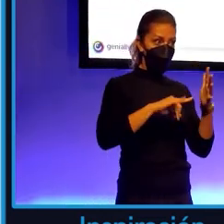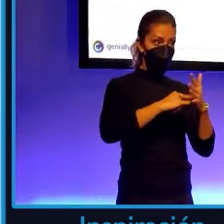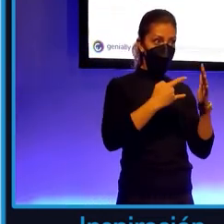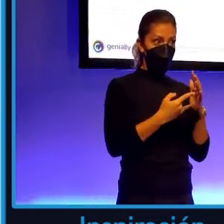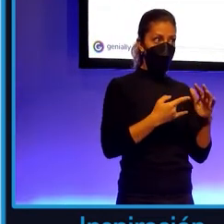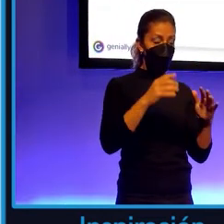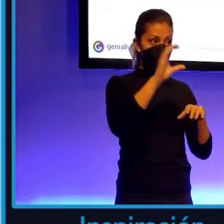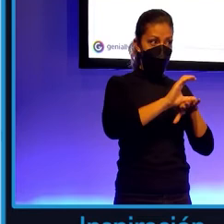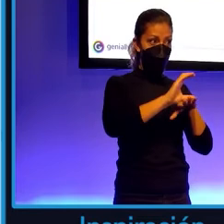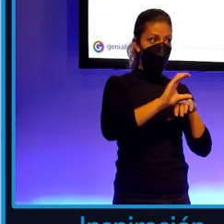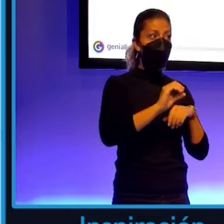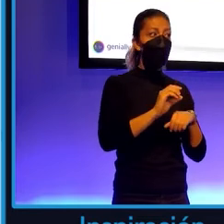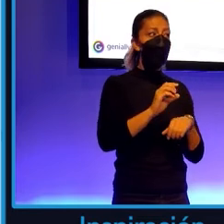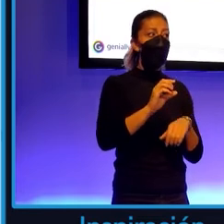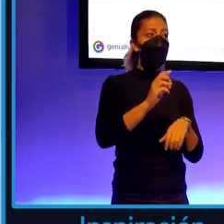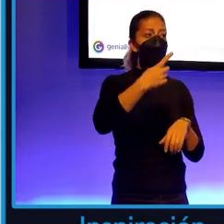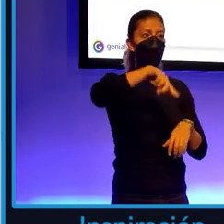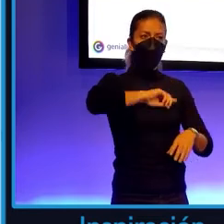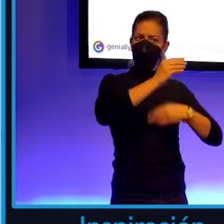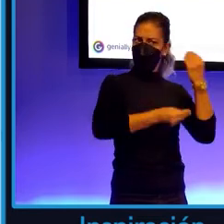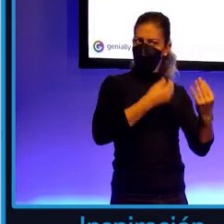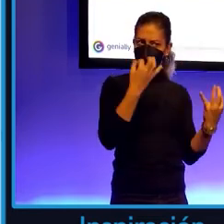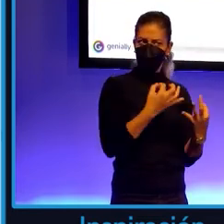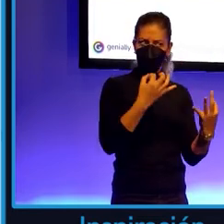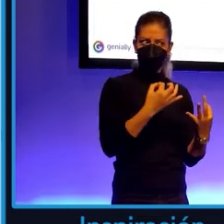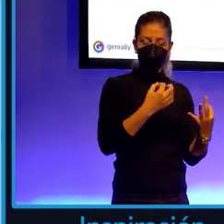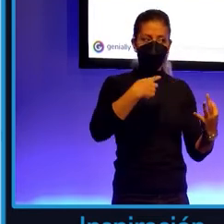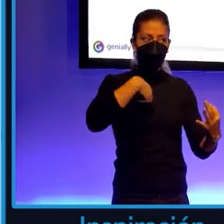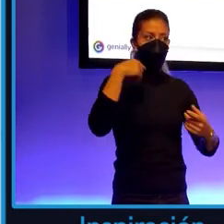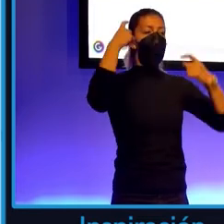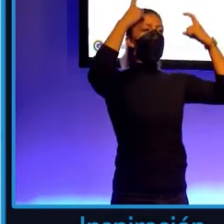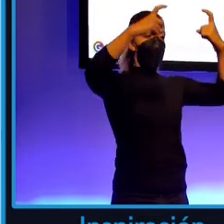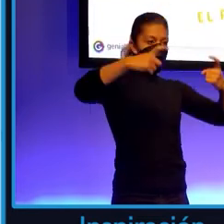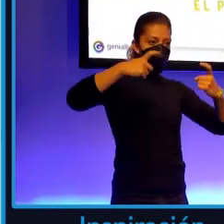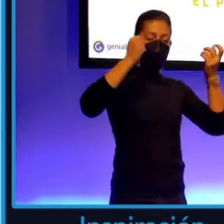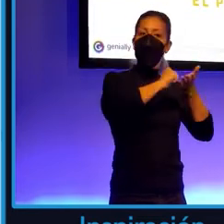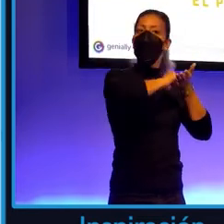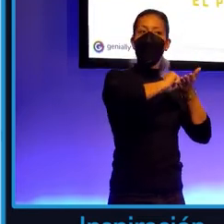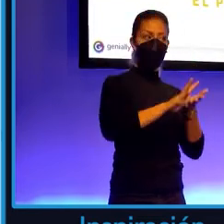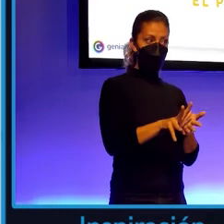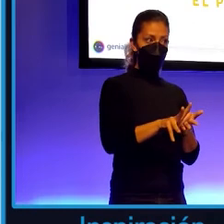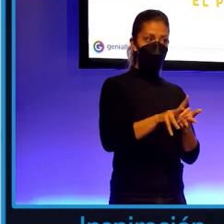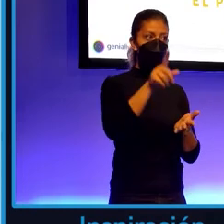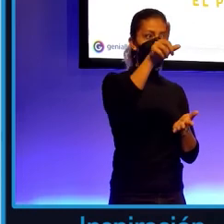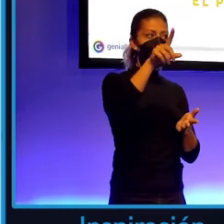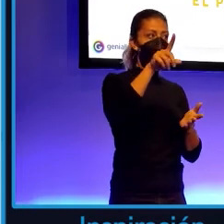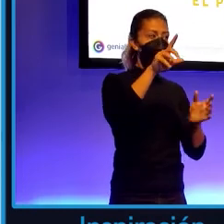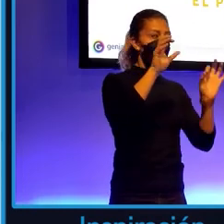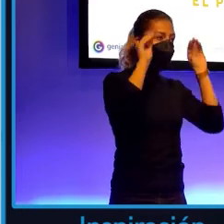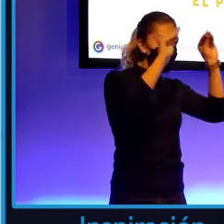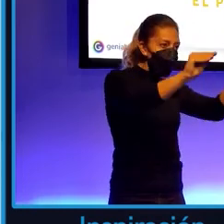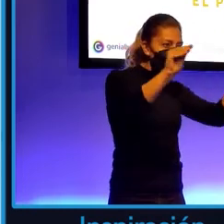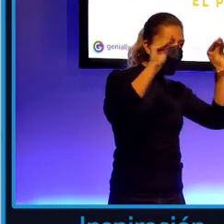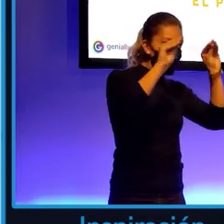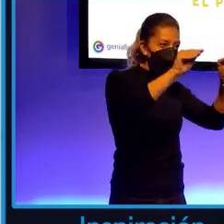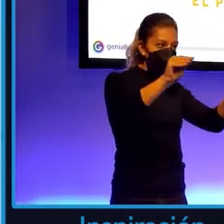desde el parque científico y tecnológico procuramos de forma gratuita prepararles para la formación